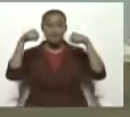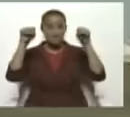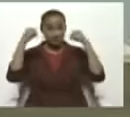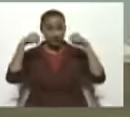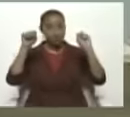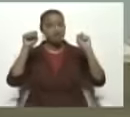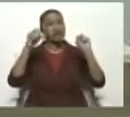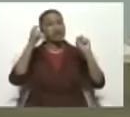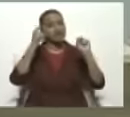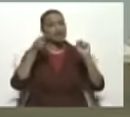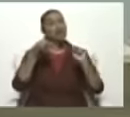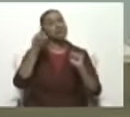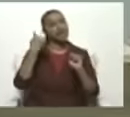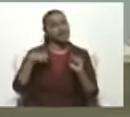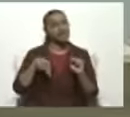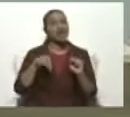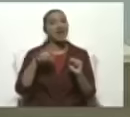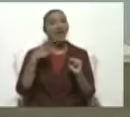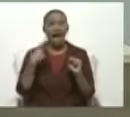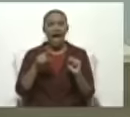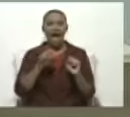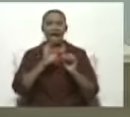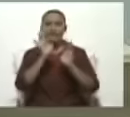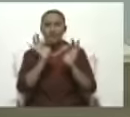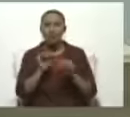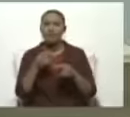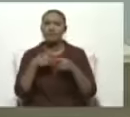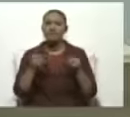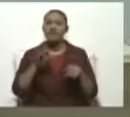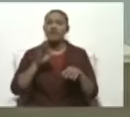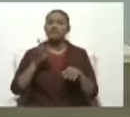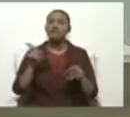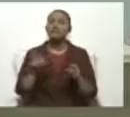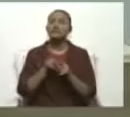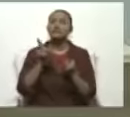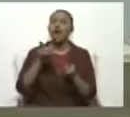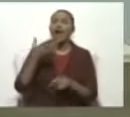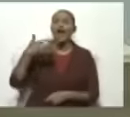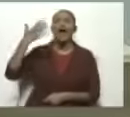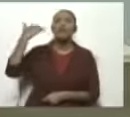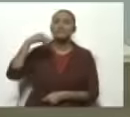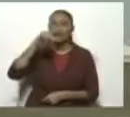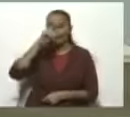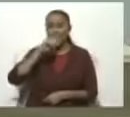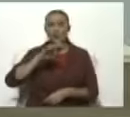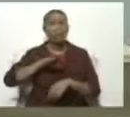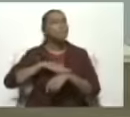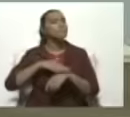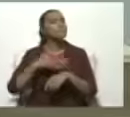a simulacros anteriores. Primero, el alcance. Tuvimos un simulacro con un